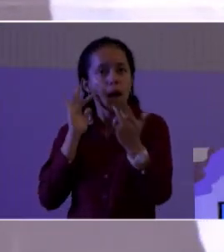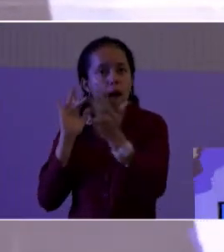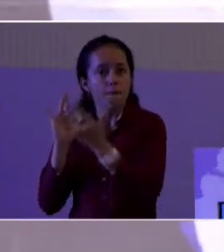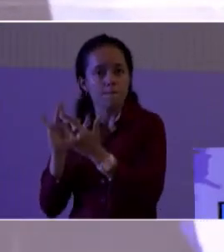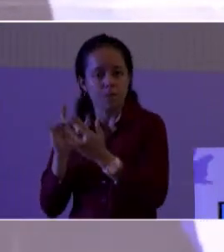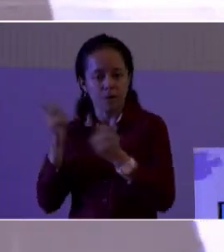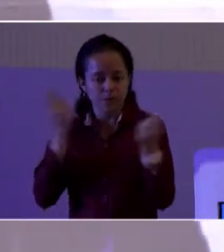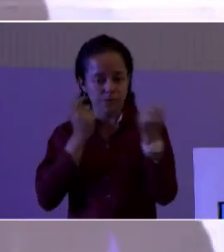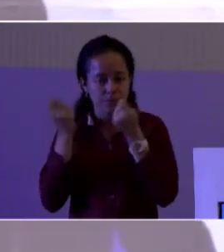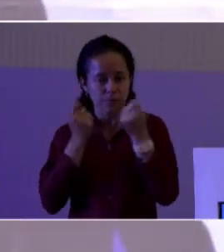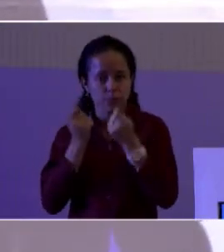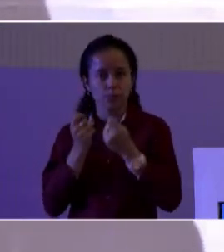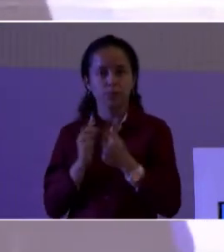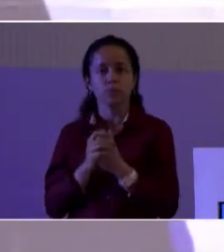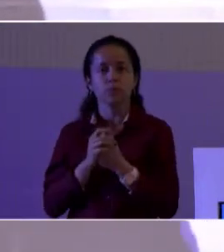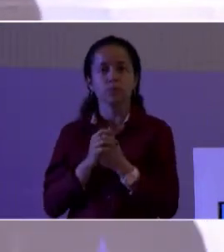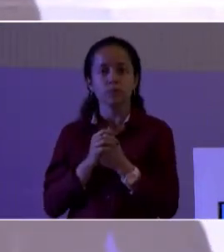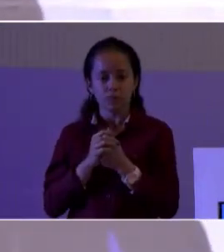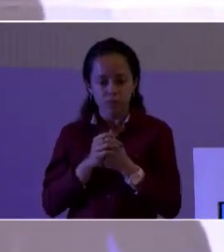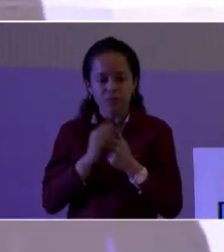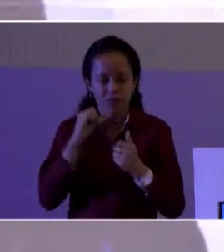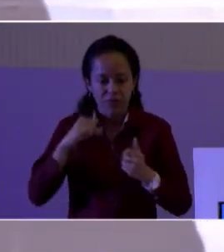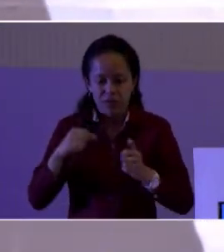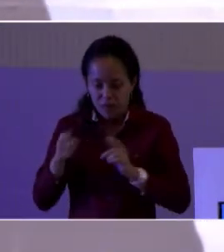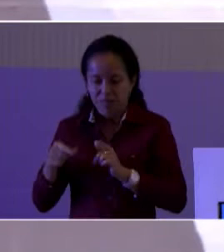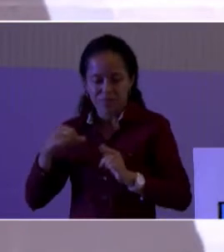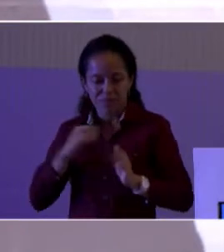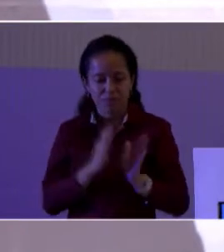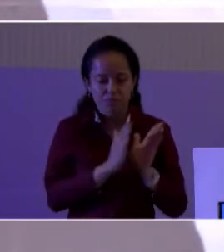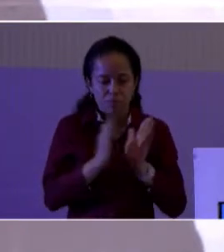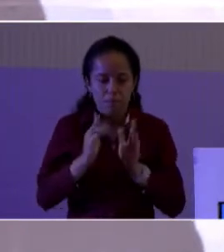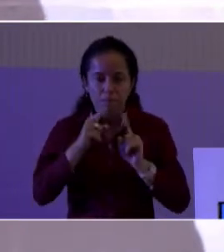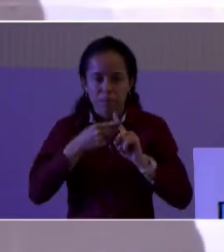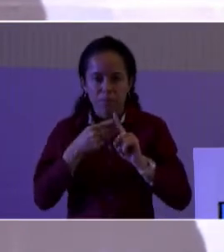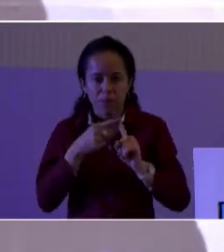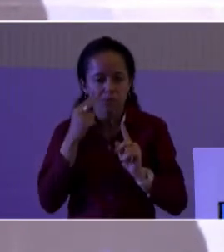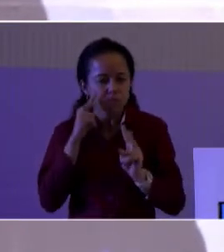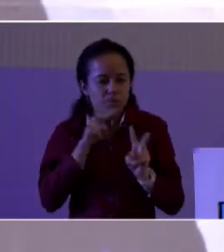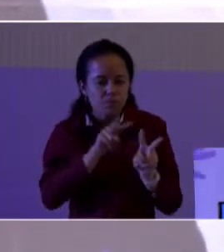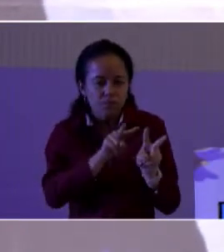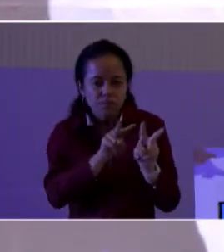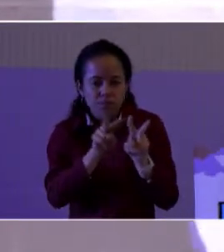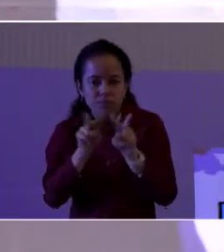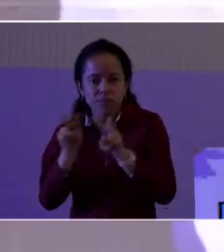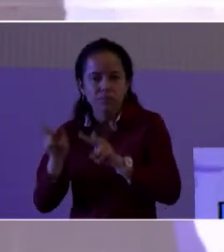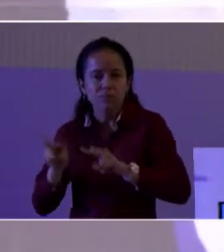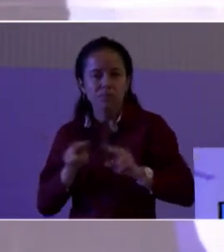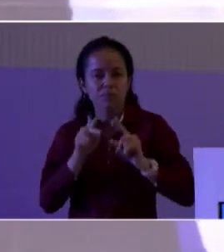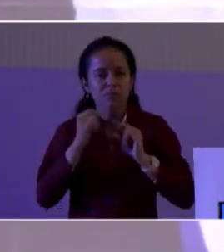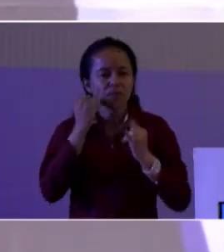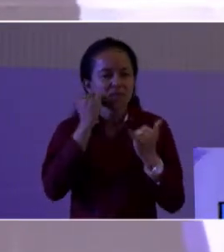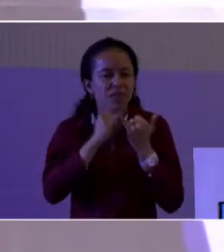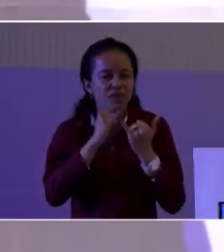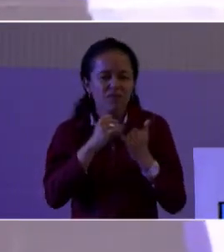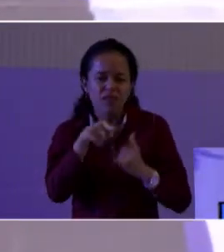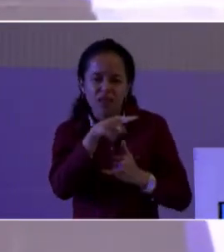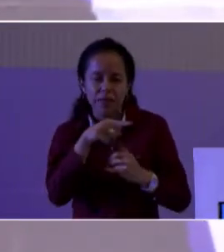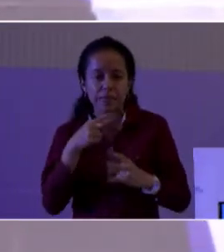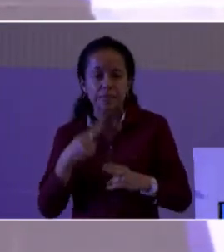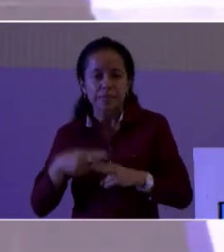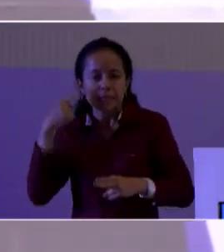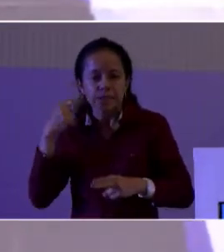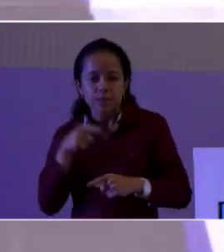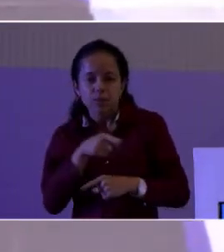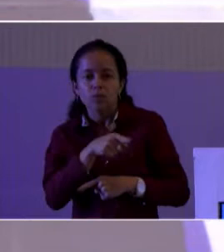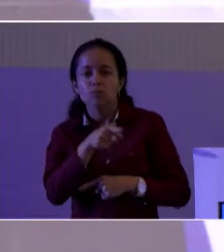estrategia de Mambrú también tiene como varias etapas. Una etapa es el diagnóstico, con el cual se pueda identificar los riesgos que existen